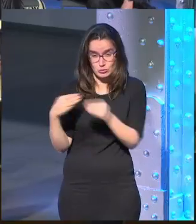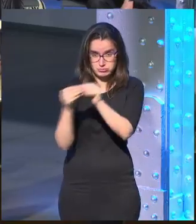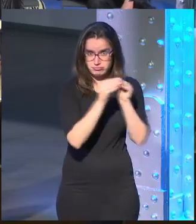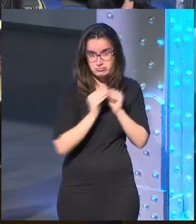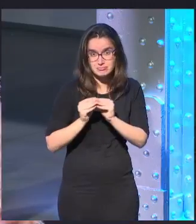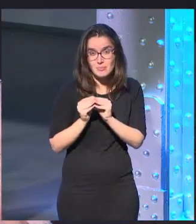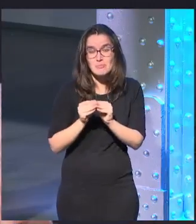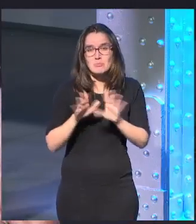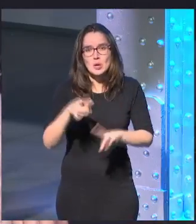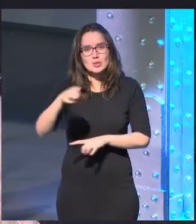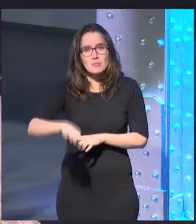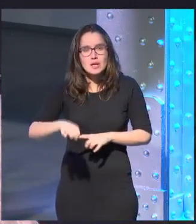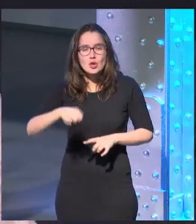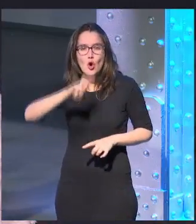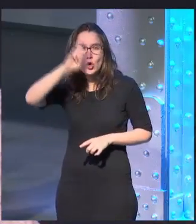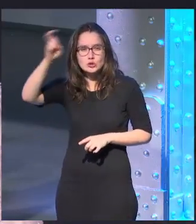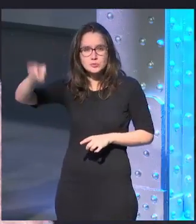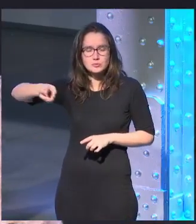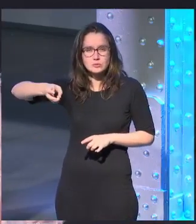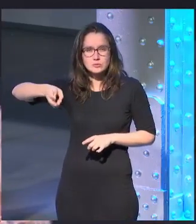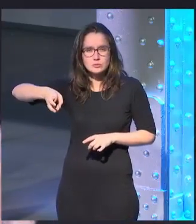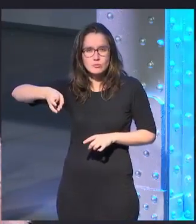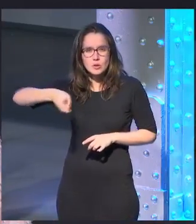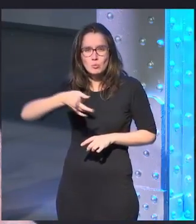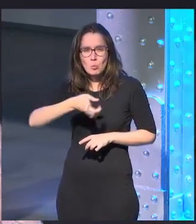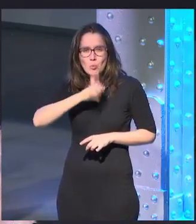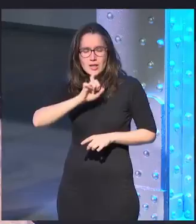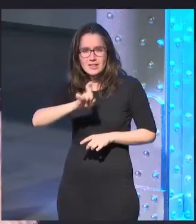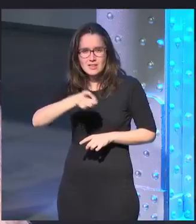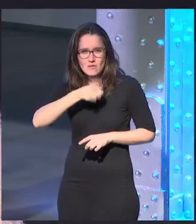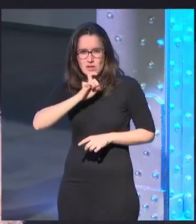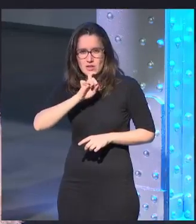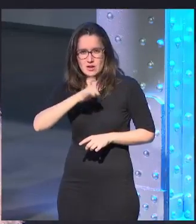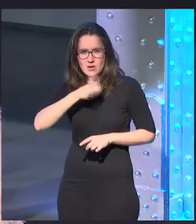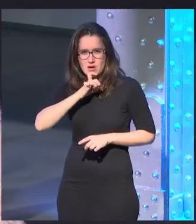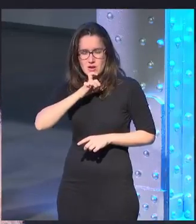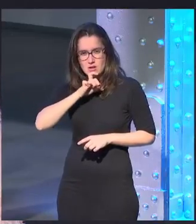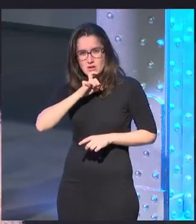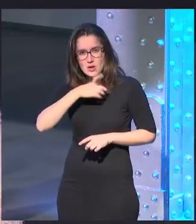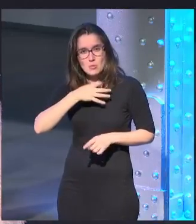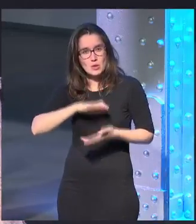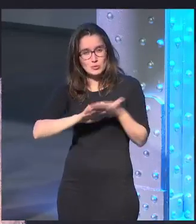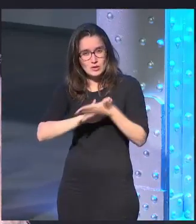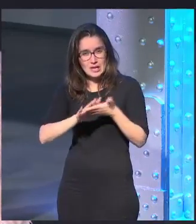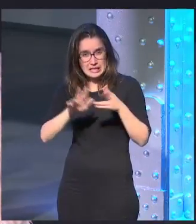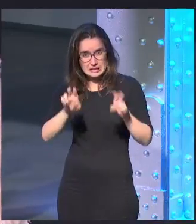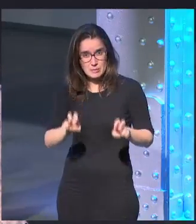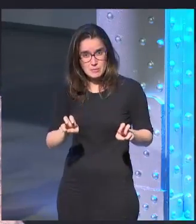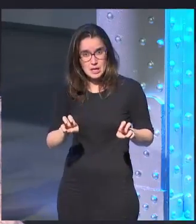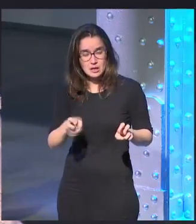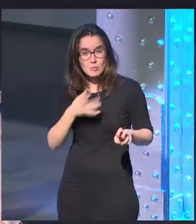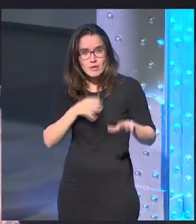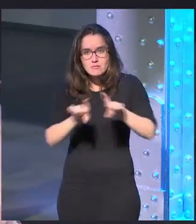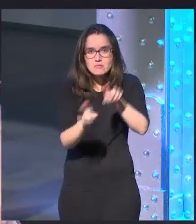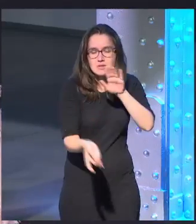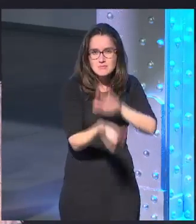dicho, pero también hay otros que es muy difícil que podamos hablar de ellos, que puedan